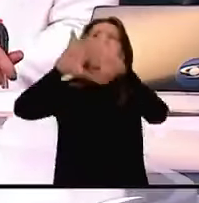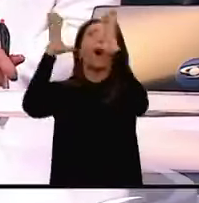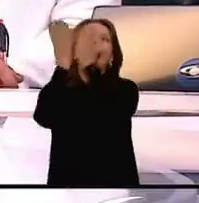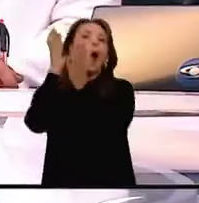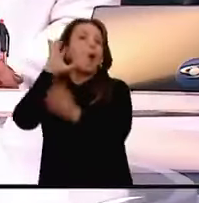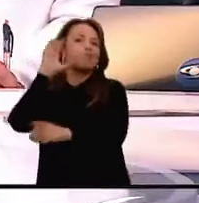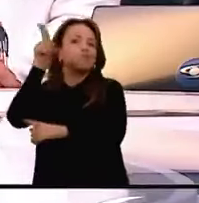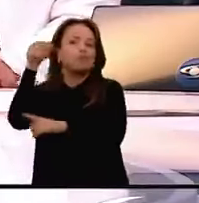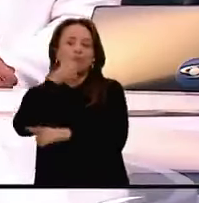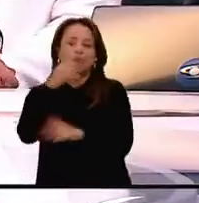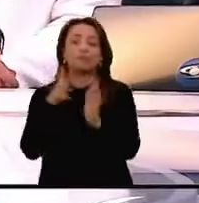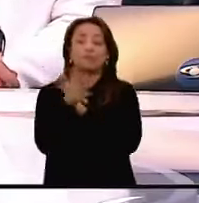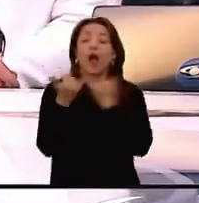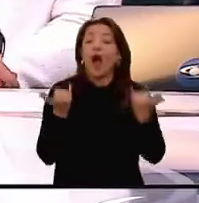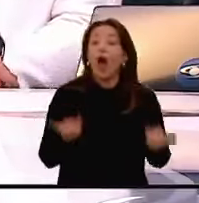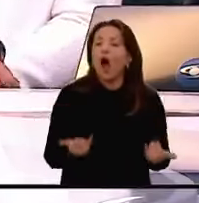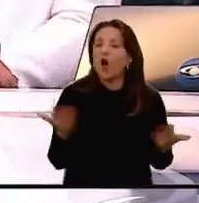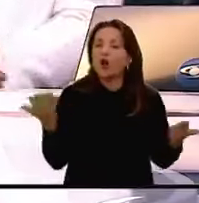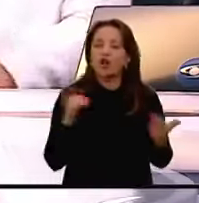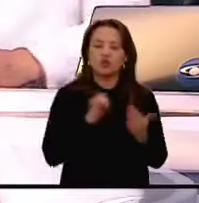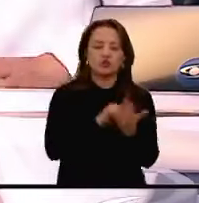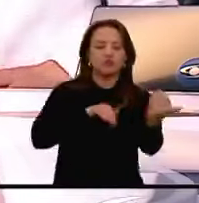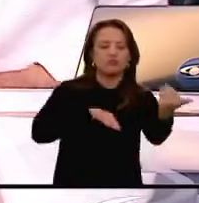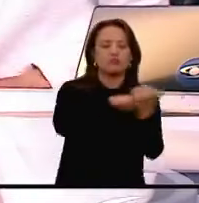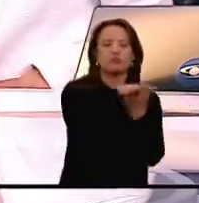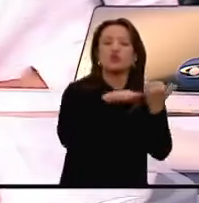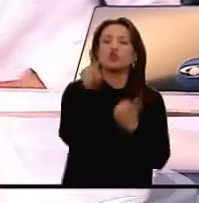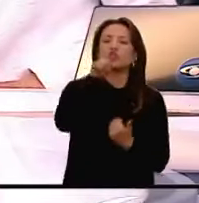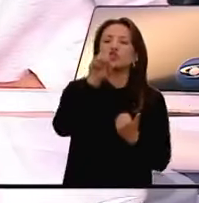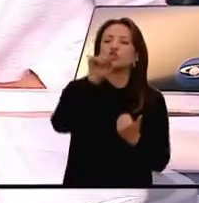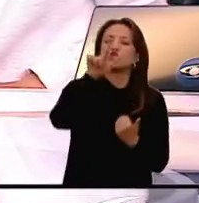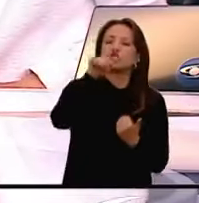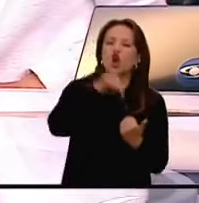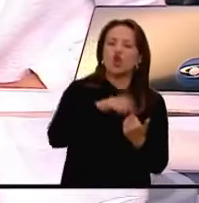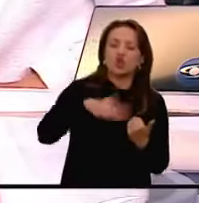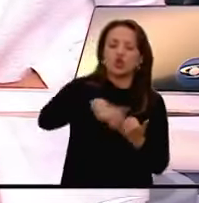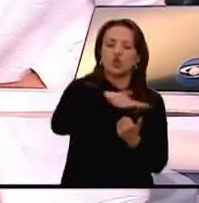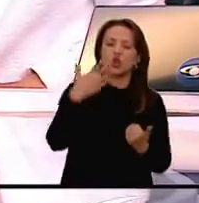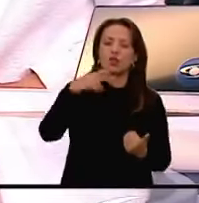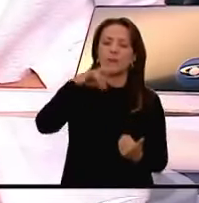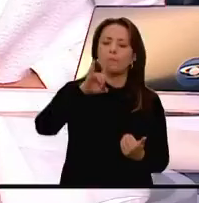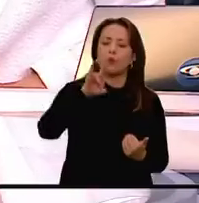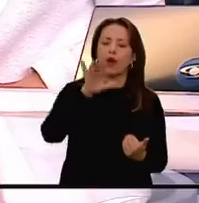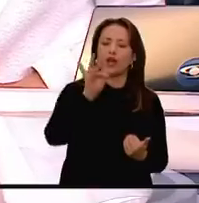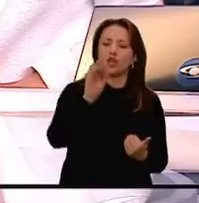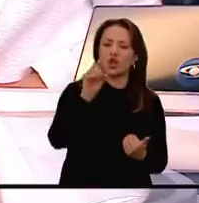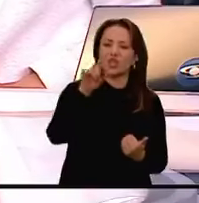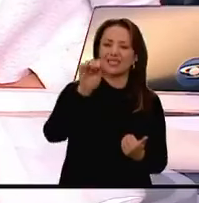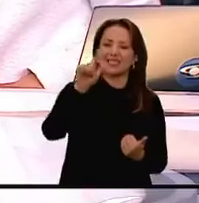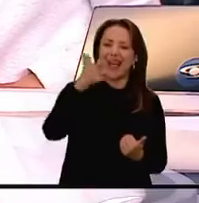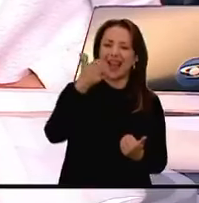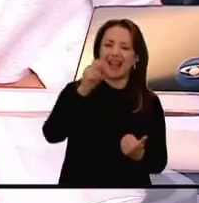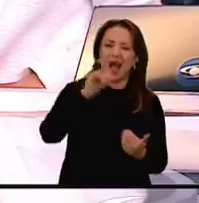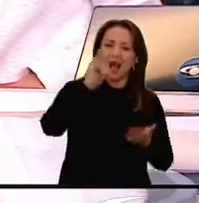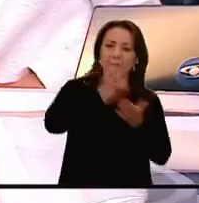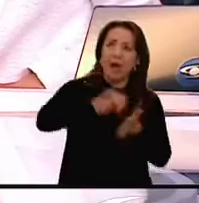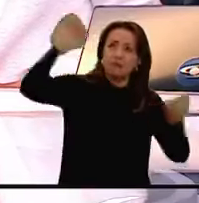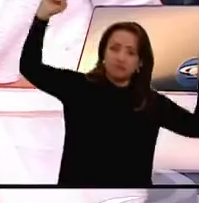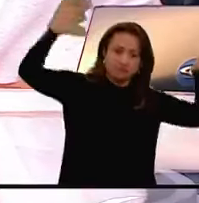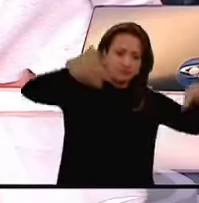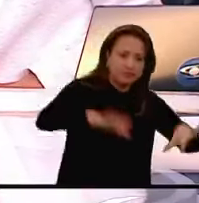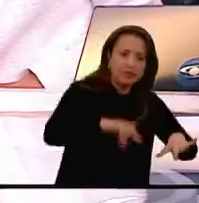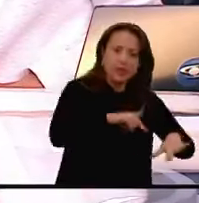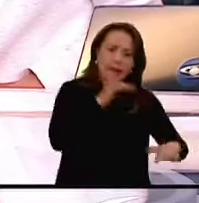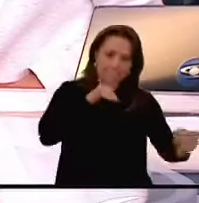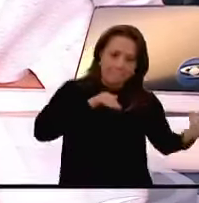A esta hora se registra un derrumbe en la Ruta del Sol a la altura del municipio de Puerto Salgar, que mantiene bloqueada esta vía. Tatiana Sanabria, ¿qué fue lo que pasó? ¿Qué dicen